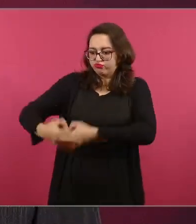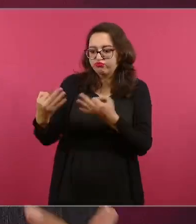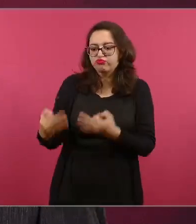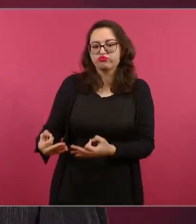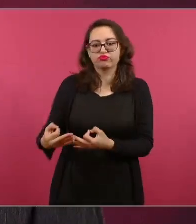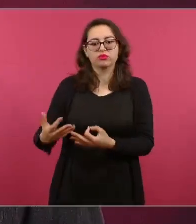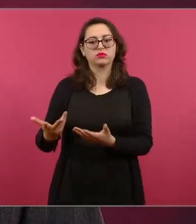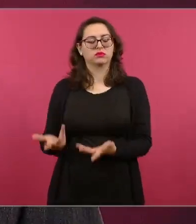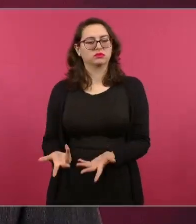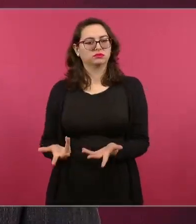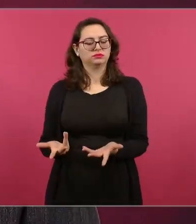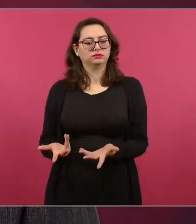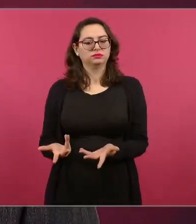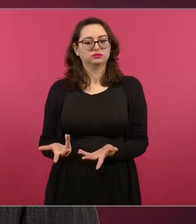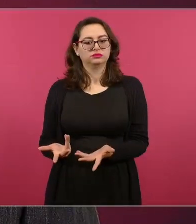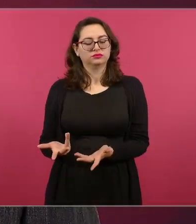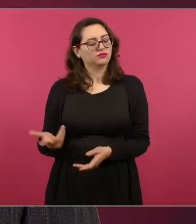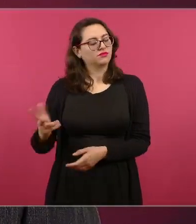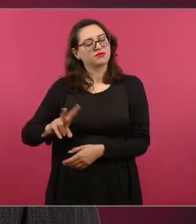triste que es.